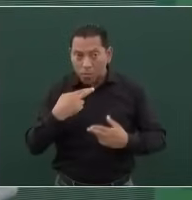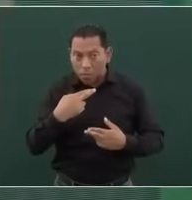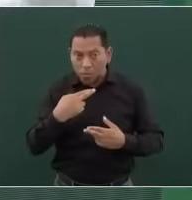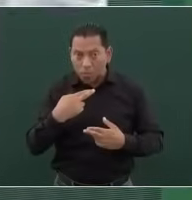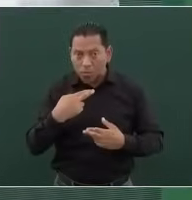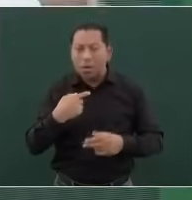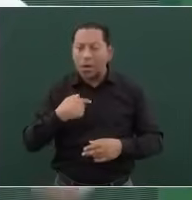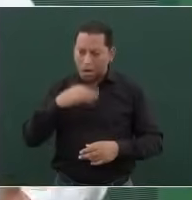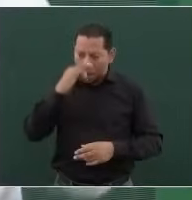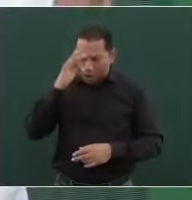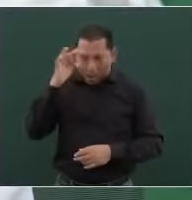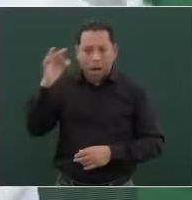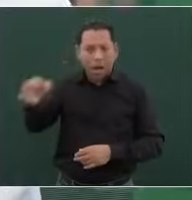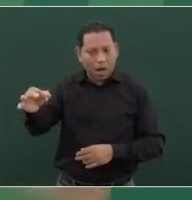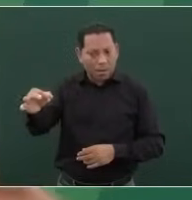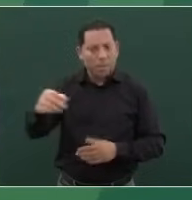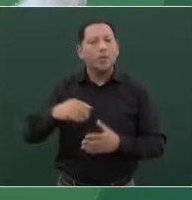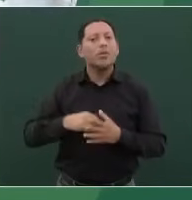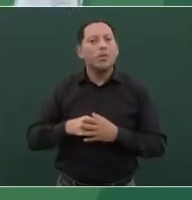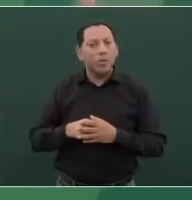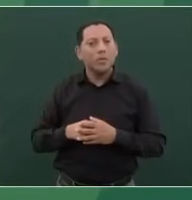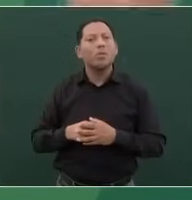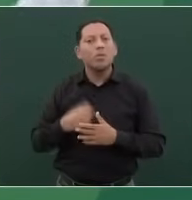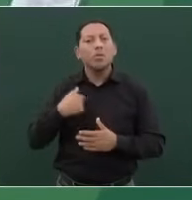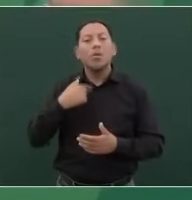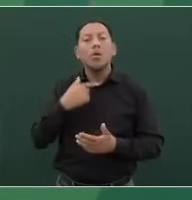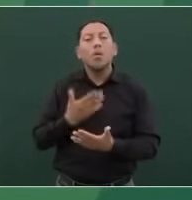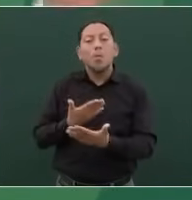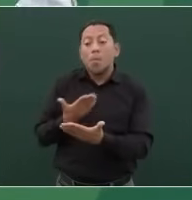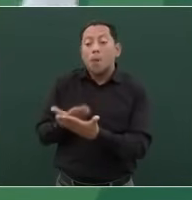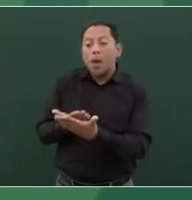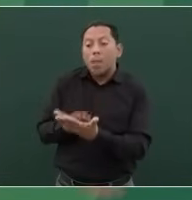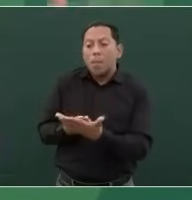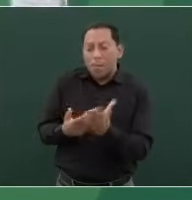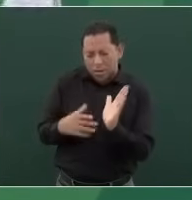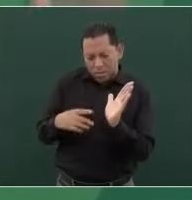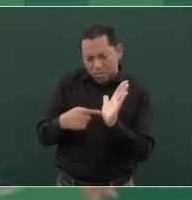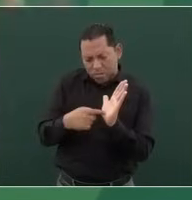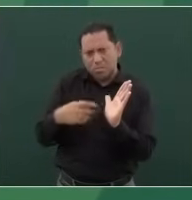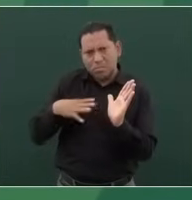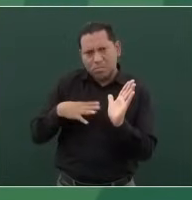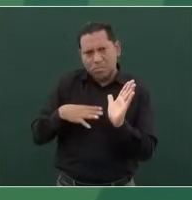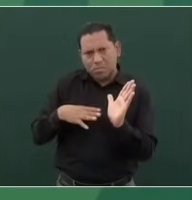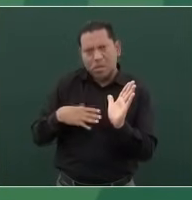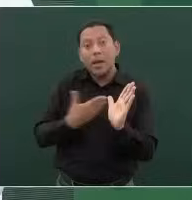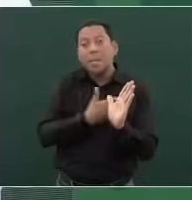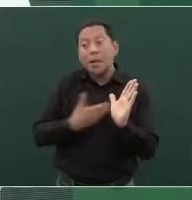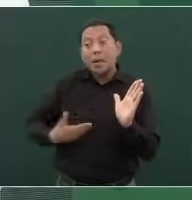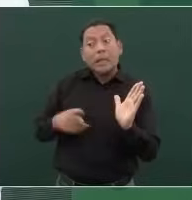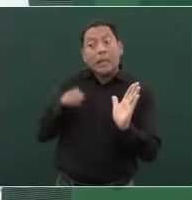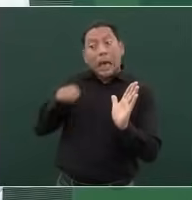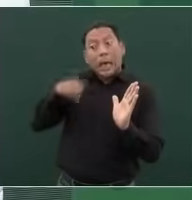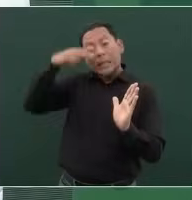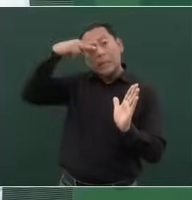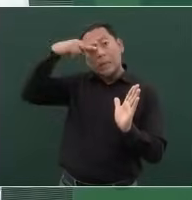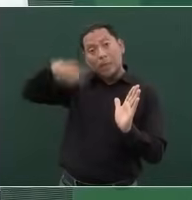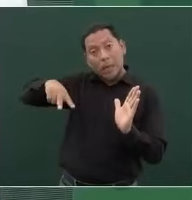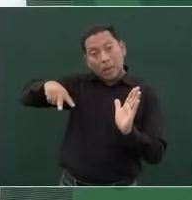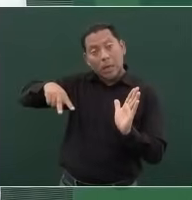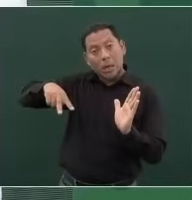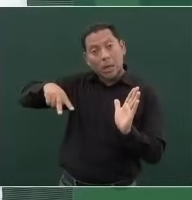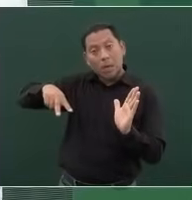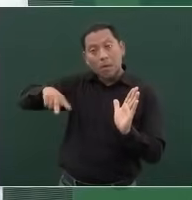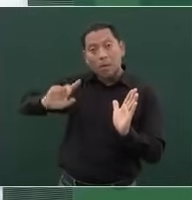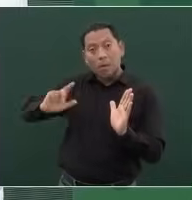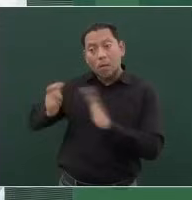ya te aviso, tengo pruebas de que el presidente de México